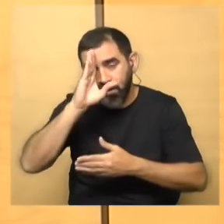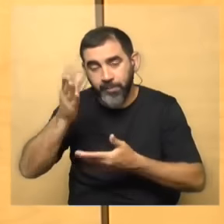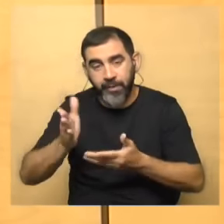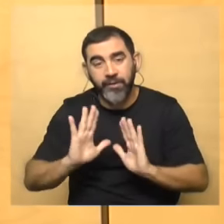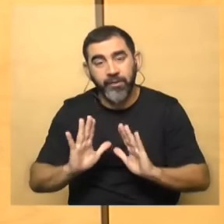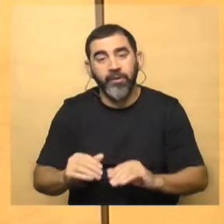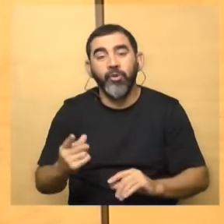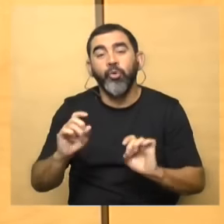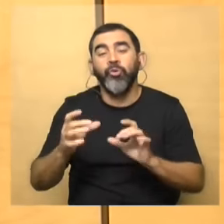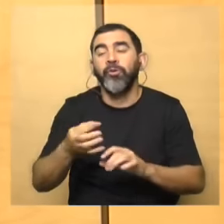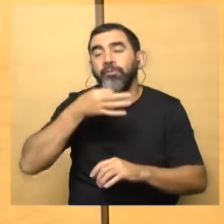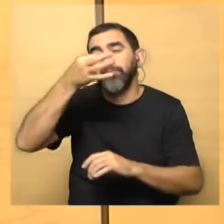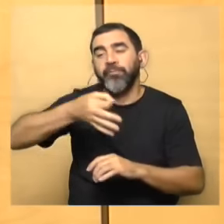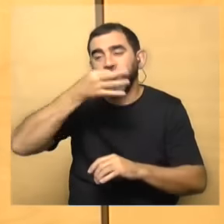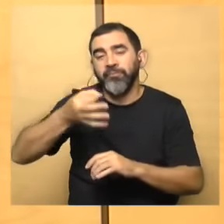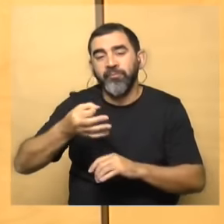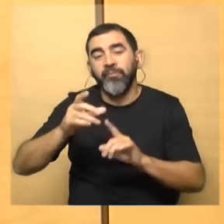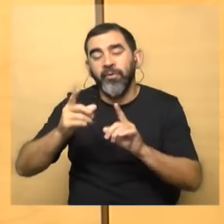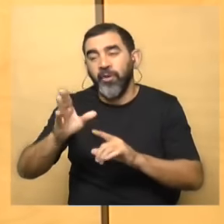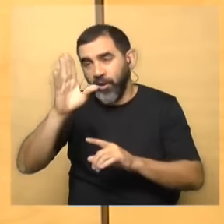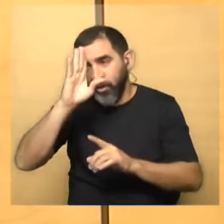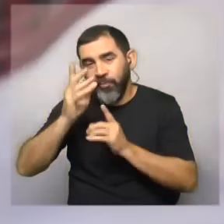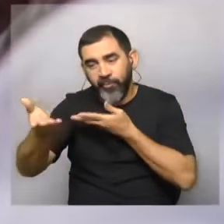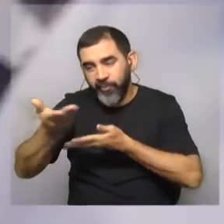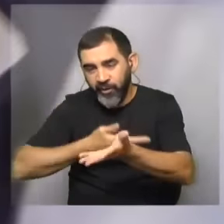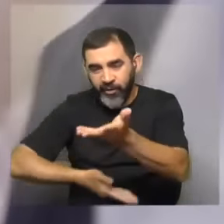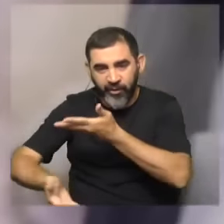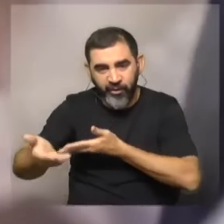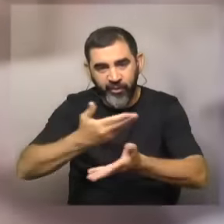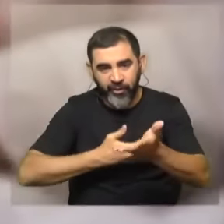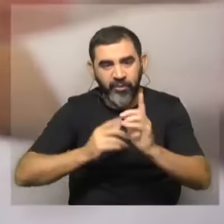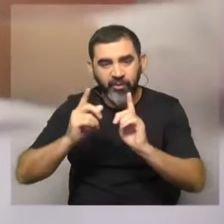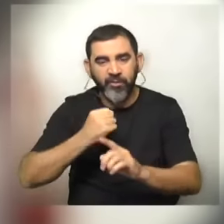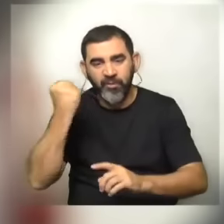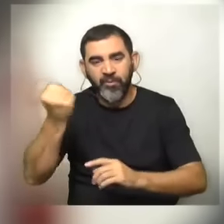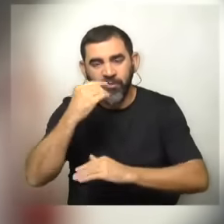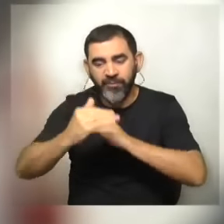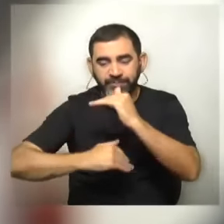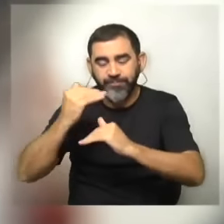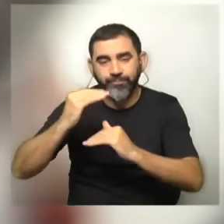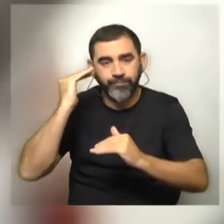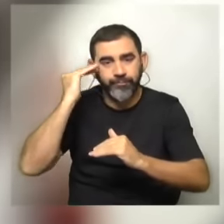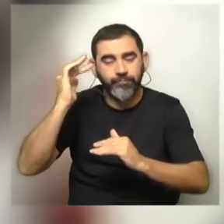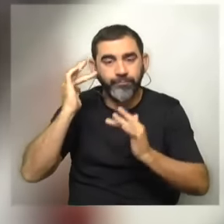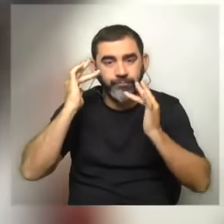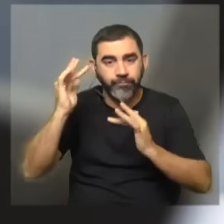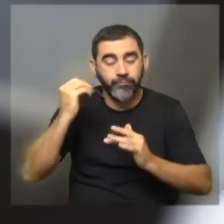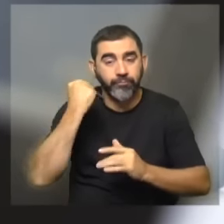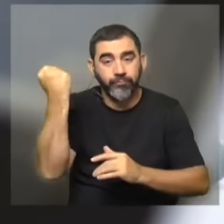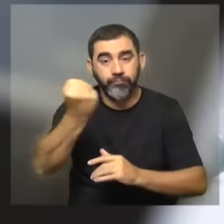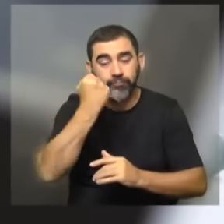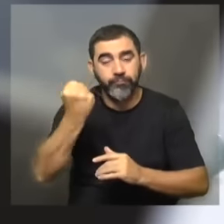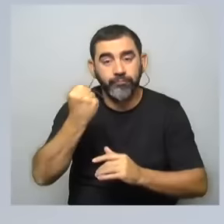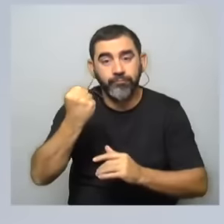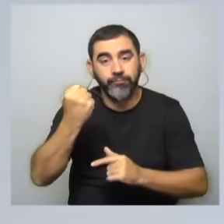alguien que viene a dictar sino a partir de eso también para nuestra área que es el desarrollo profesional docente también nos queda el correr del año